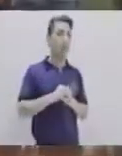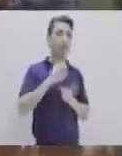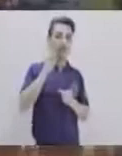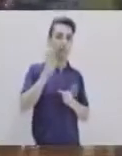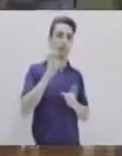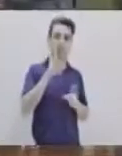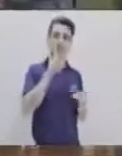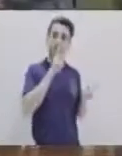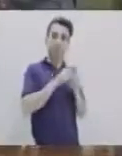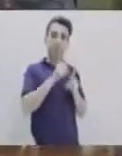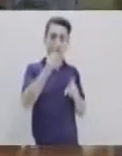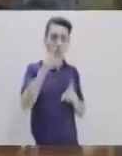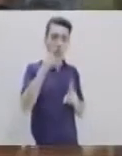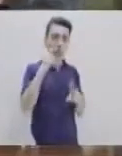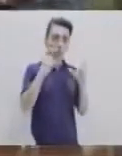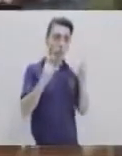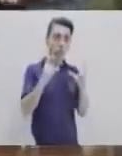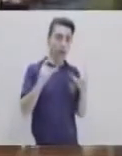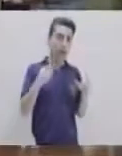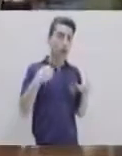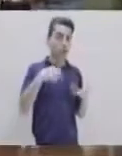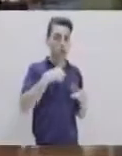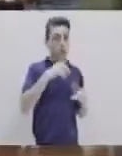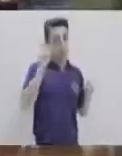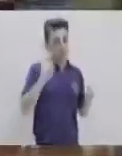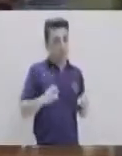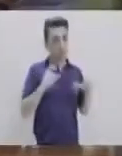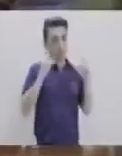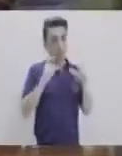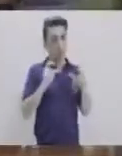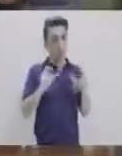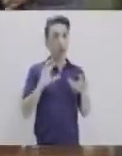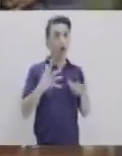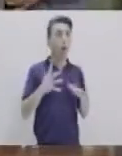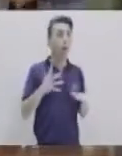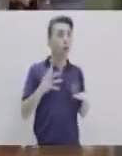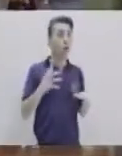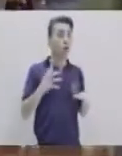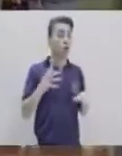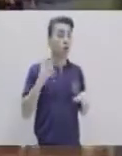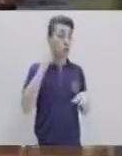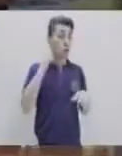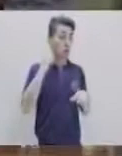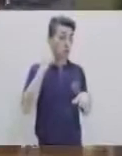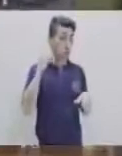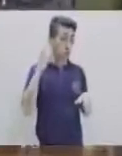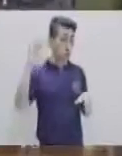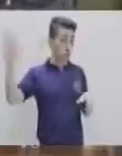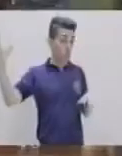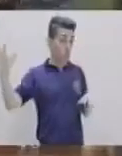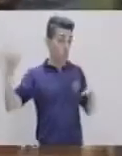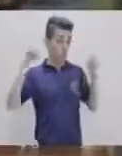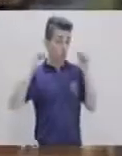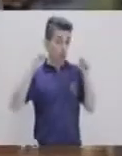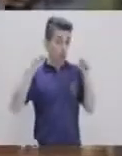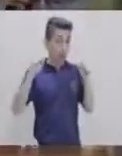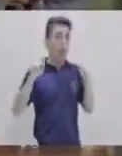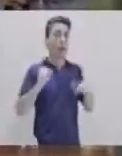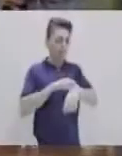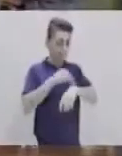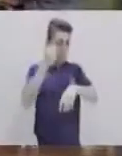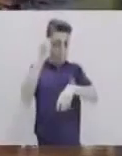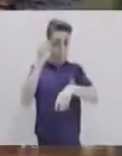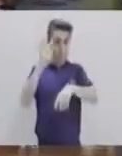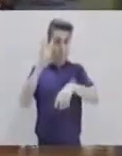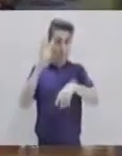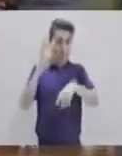de hecho eso es justo lo que ustedes tienen que cuidar, lo que todos tenemos que cuidar. Al escuchar sonidos fuertes, esos pequeños cabellos